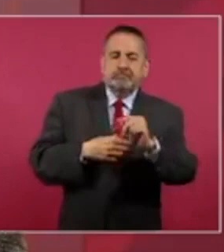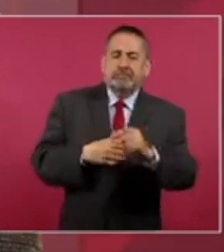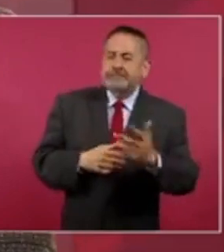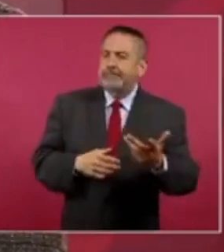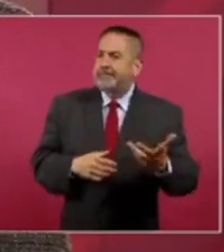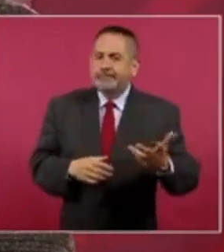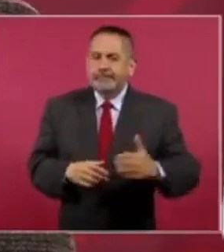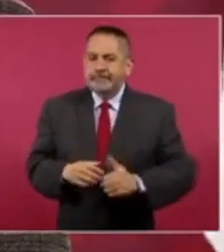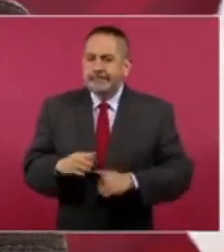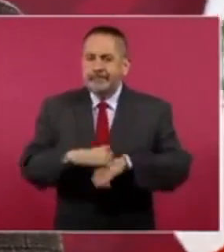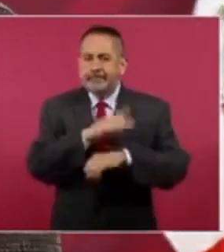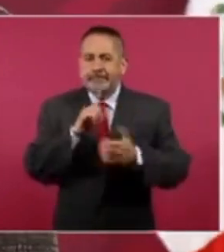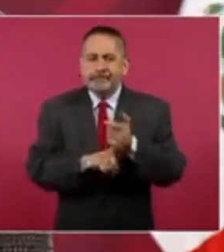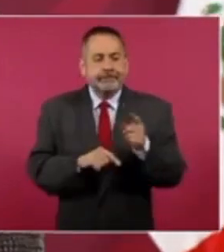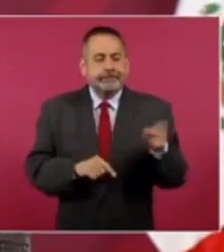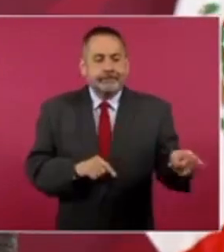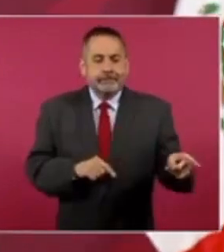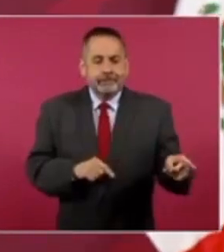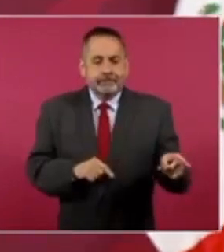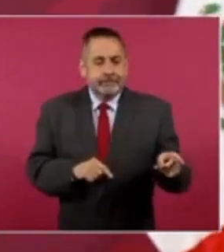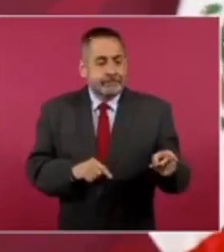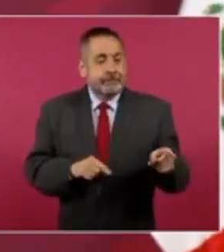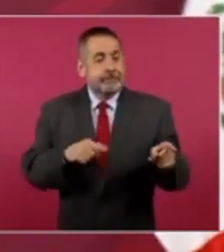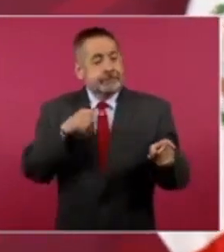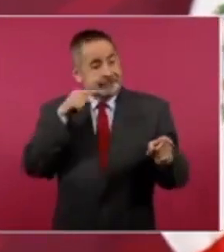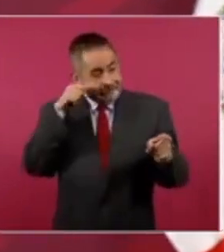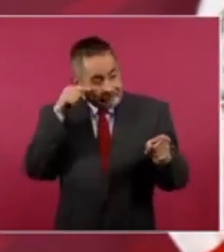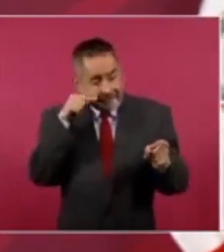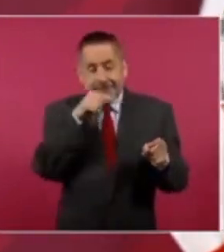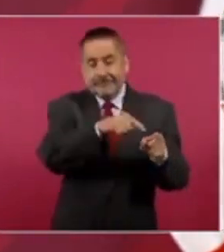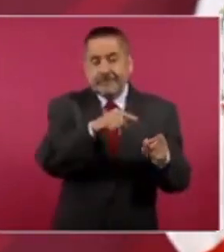Ah, porque fue el señor